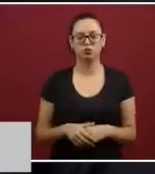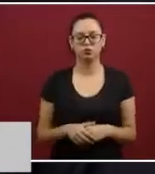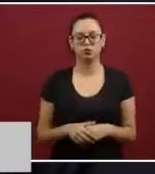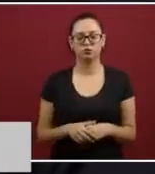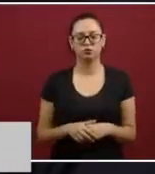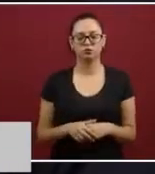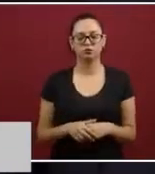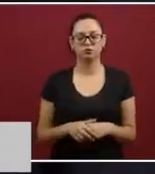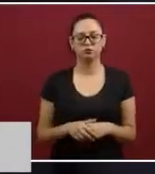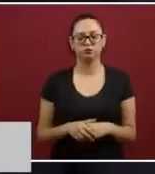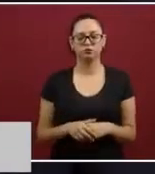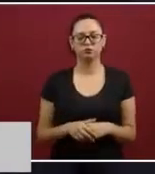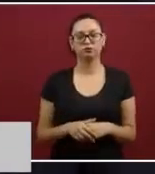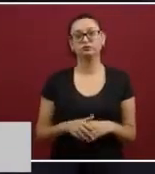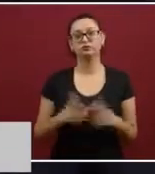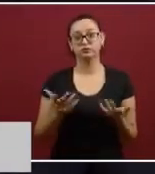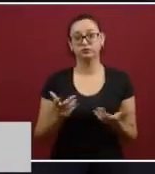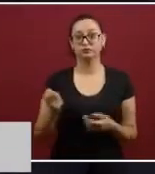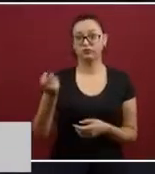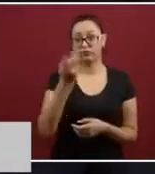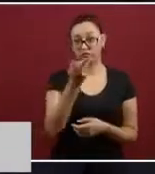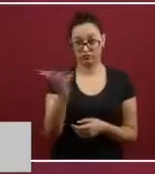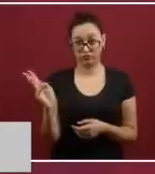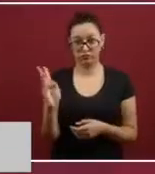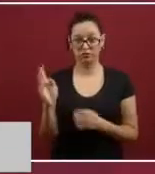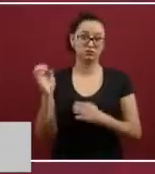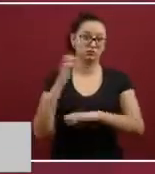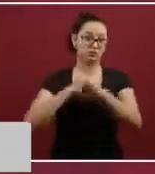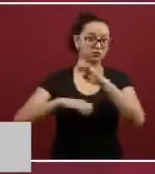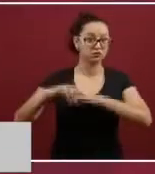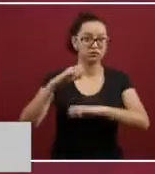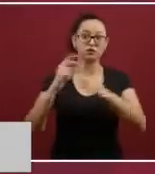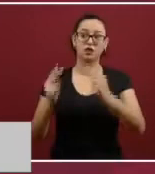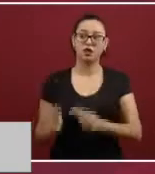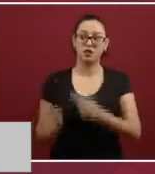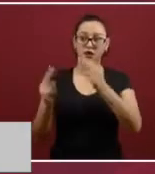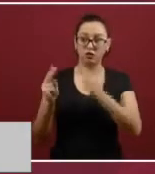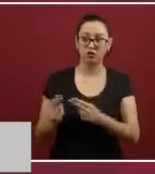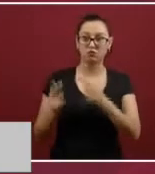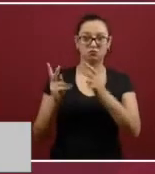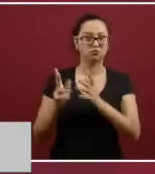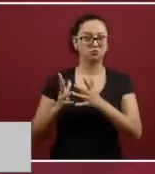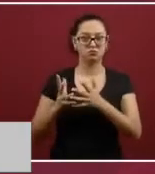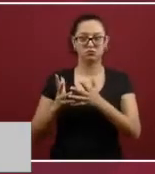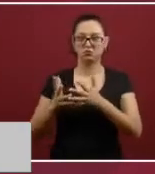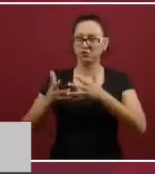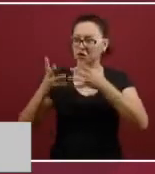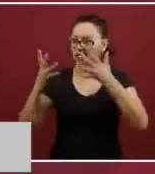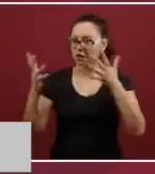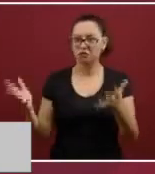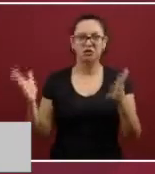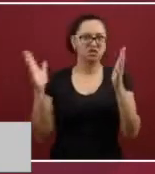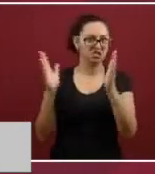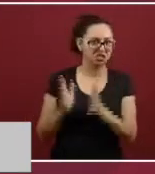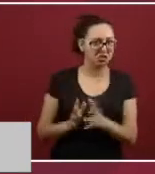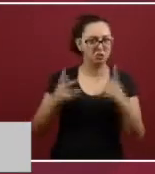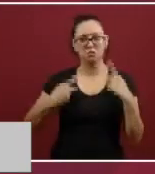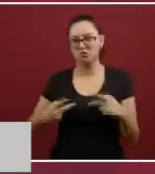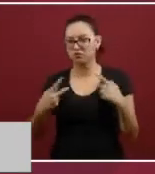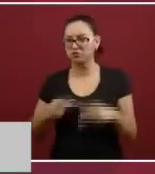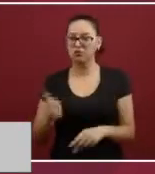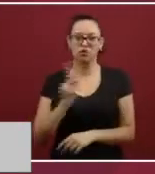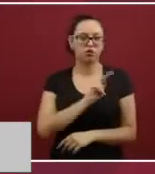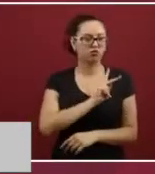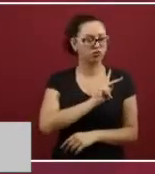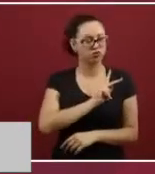primera subasta de automóviles de lujo en Los Pinos el próximo domingo. Lo recaudado será destinado a los pueblos pobres de Oaxaca. Anuncia también que habrá otras